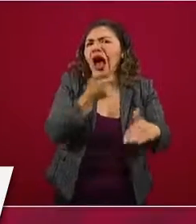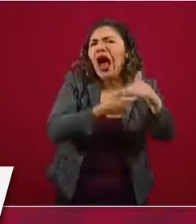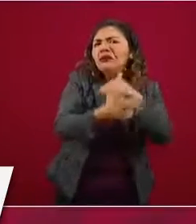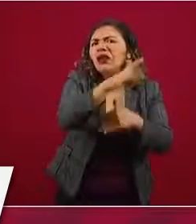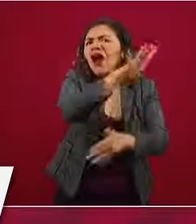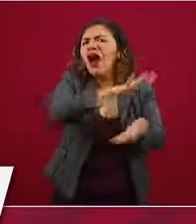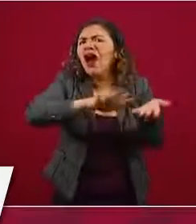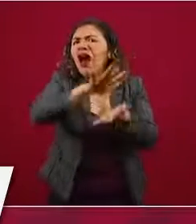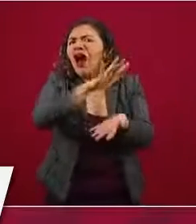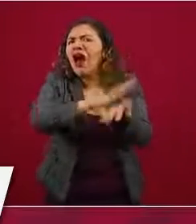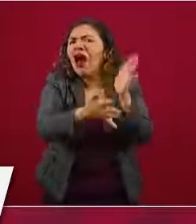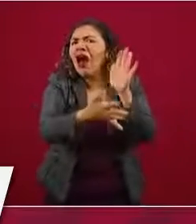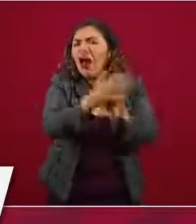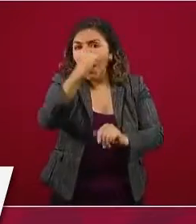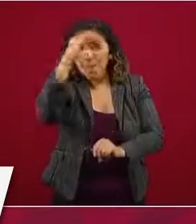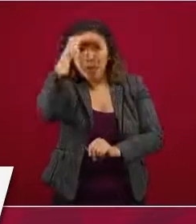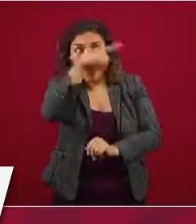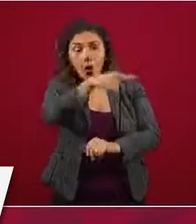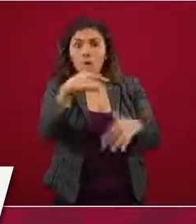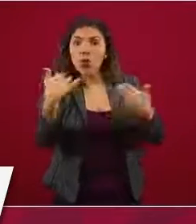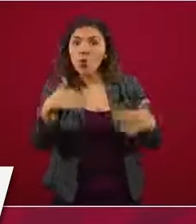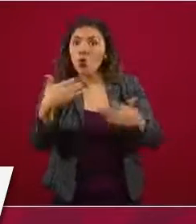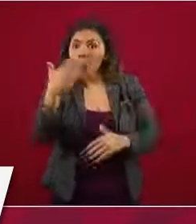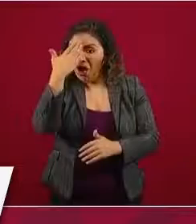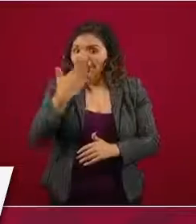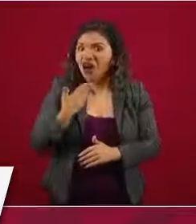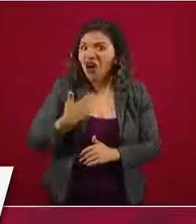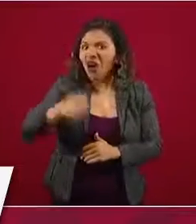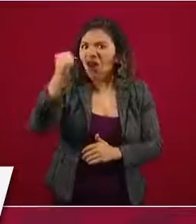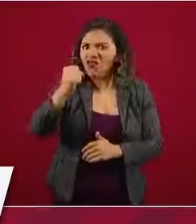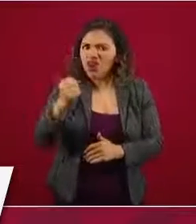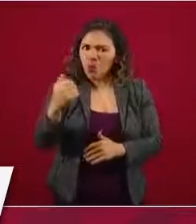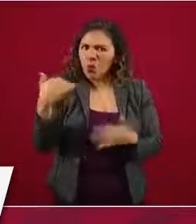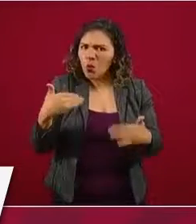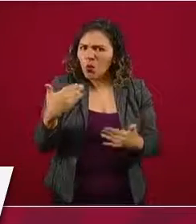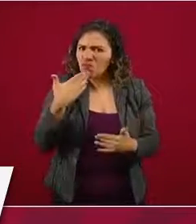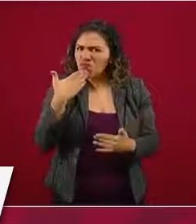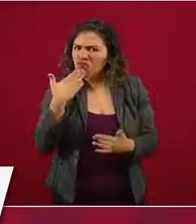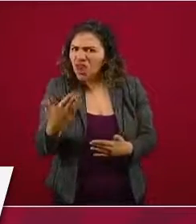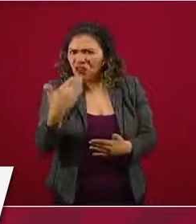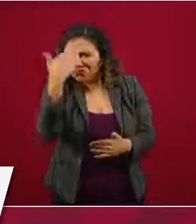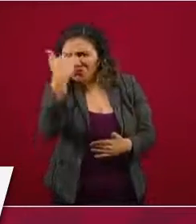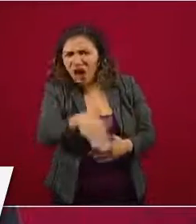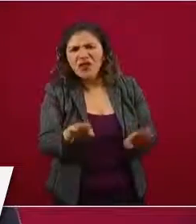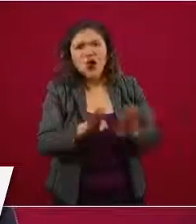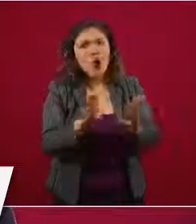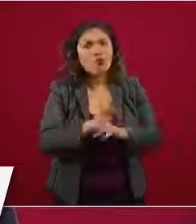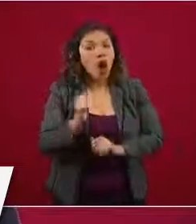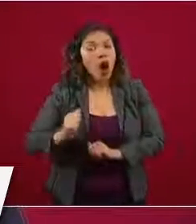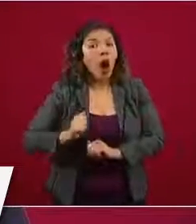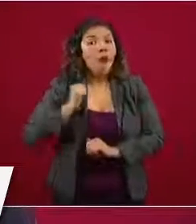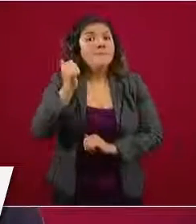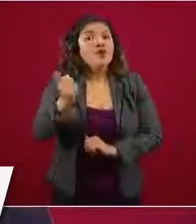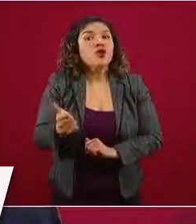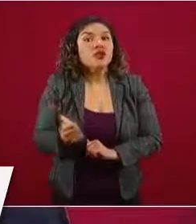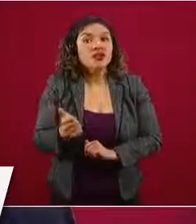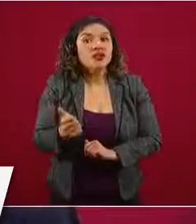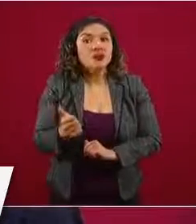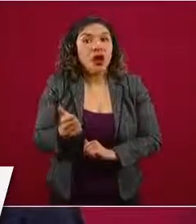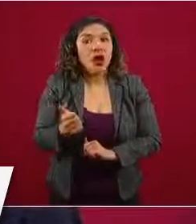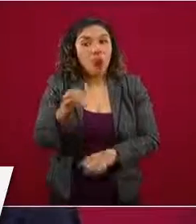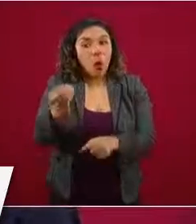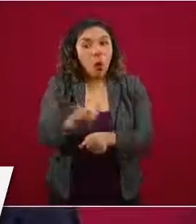se les consideraba muy hábiles, astutos, que sabían aprovechar